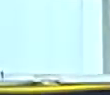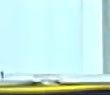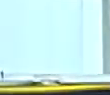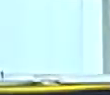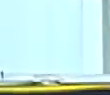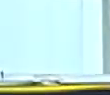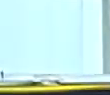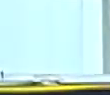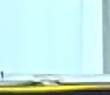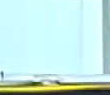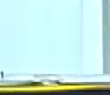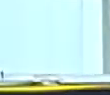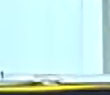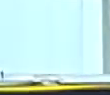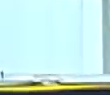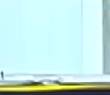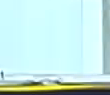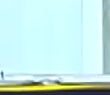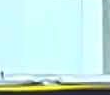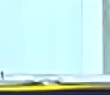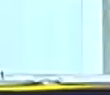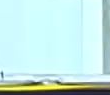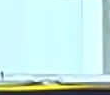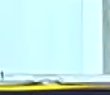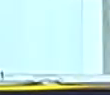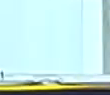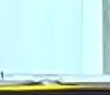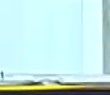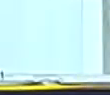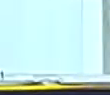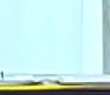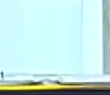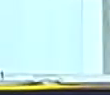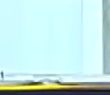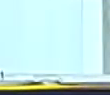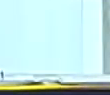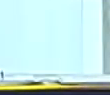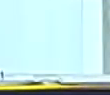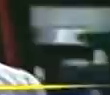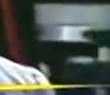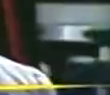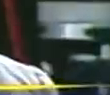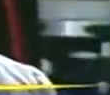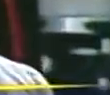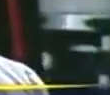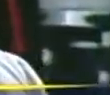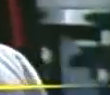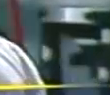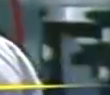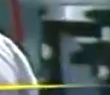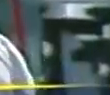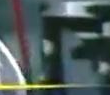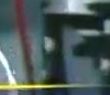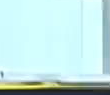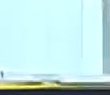El alcalde de Guasdualito, municipio Páez, José Romero,